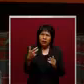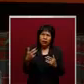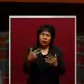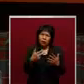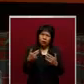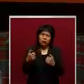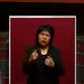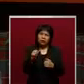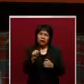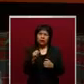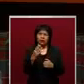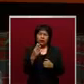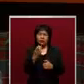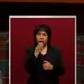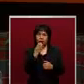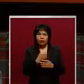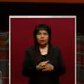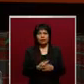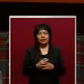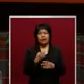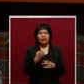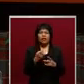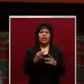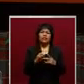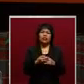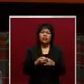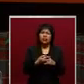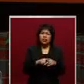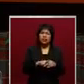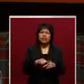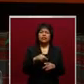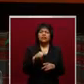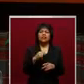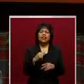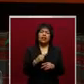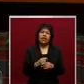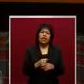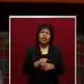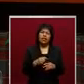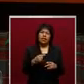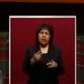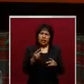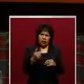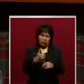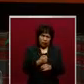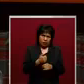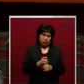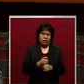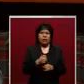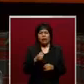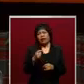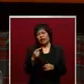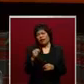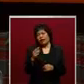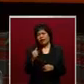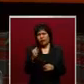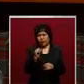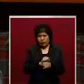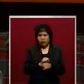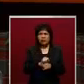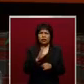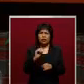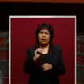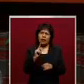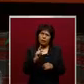9,864 escuelas de educación inicial, preescolar, primaria, secundaria general, técnica, telesecundaria, educación especial,